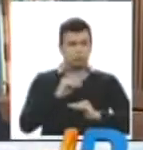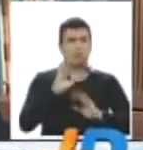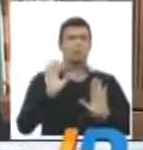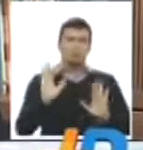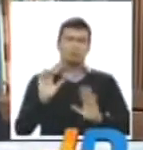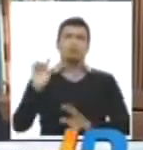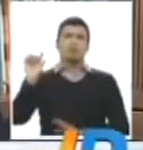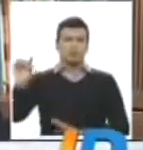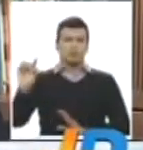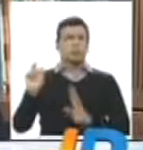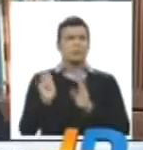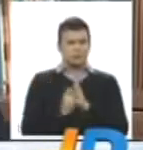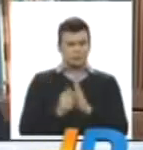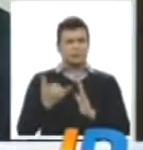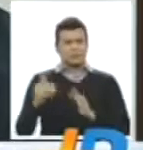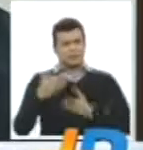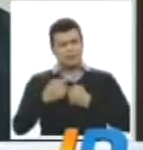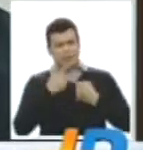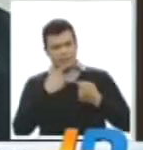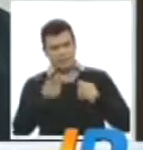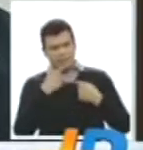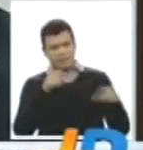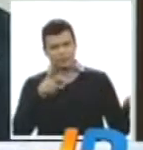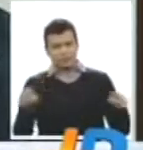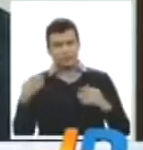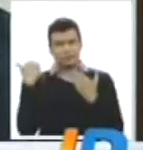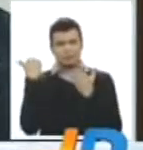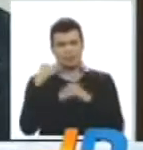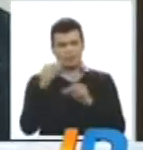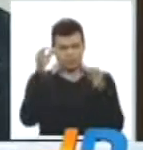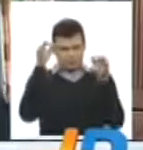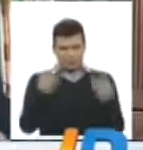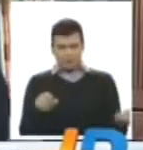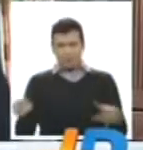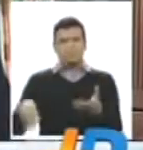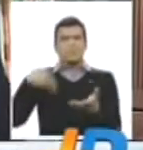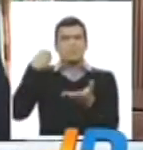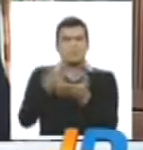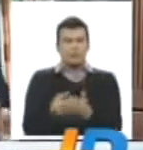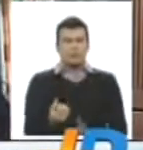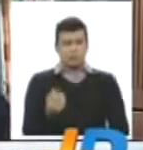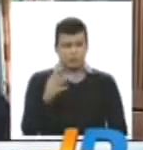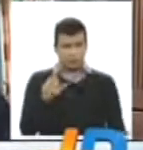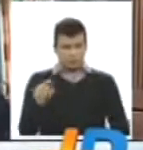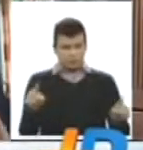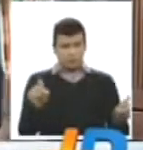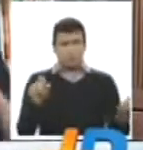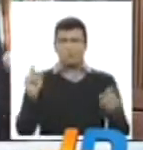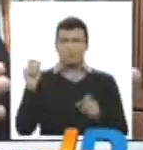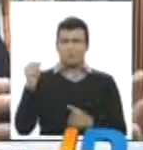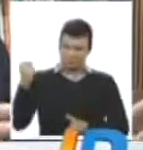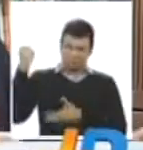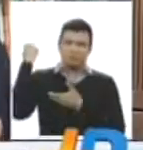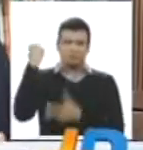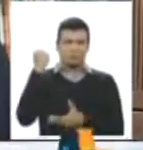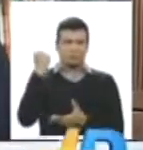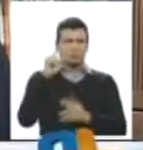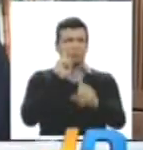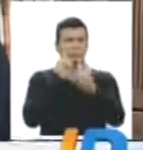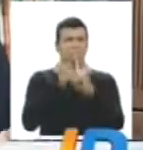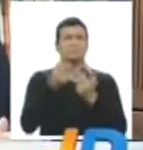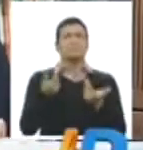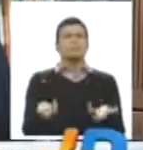deuda, pero es porque estamos ya precisando cuánto es lo que hay realmente que pagar. Y es que hemos destinado los recursos para